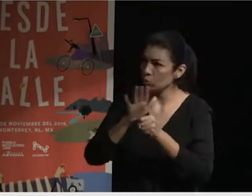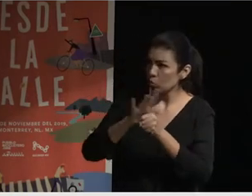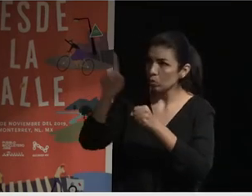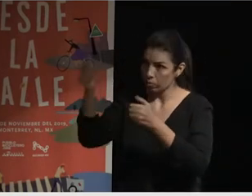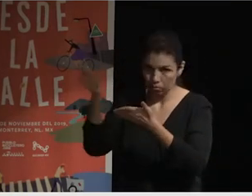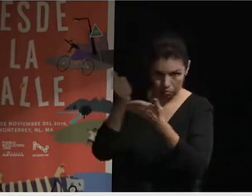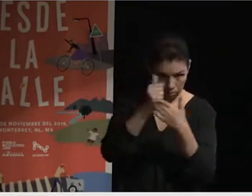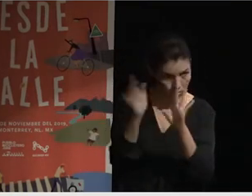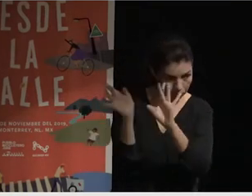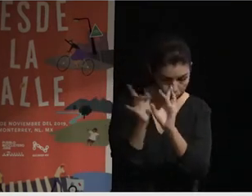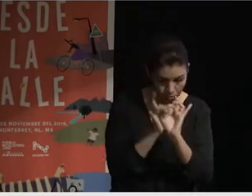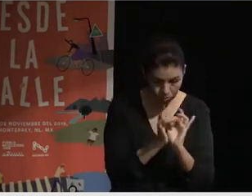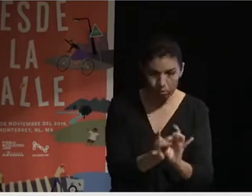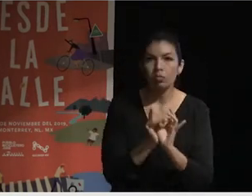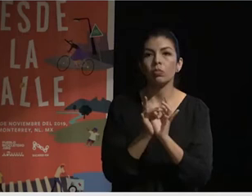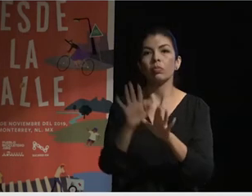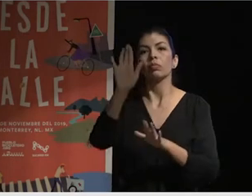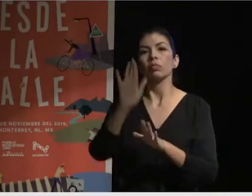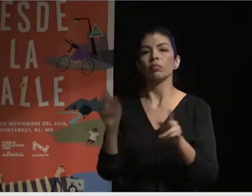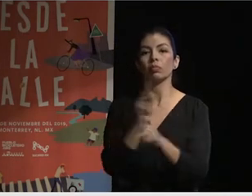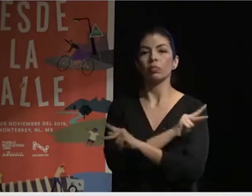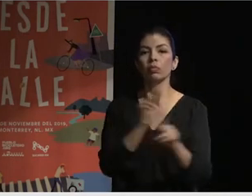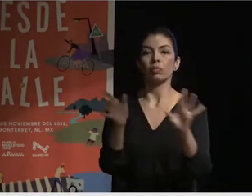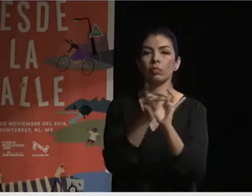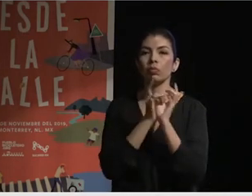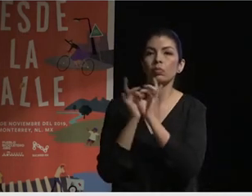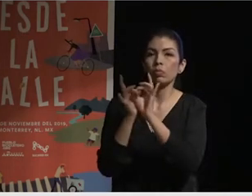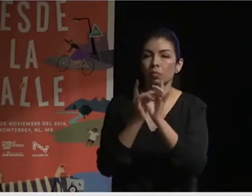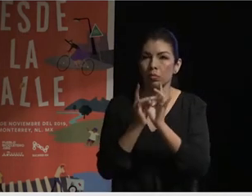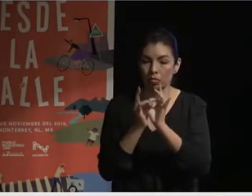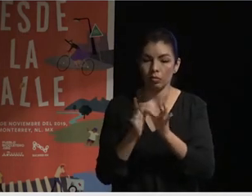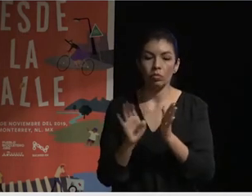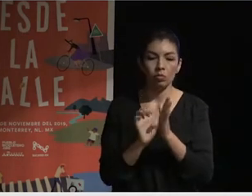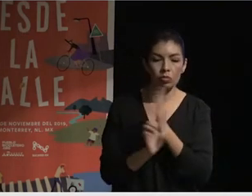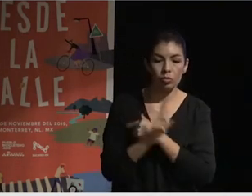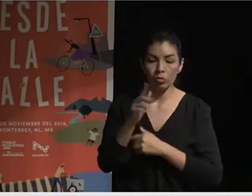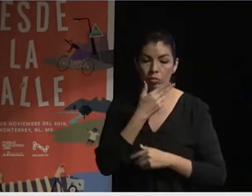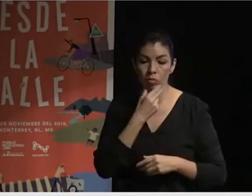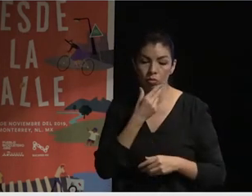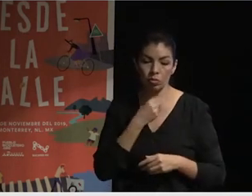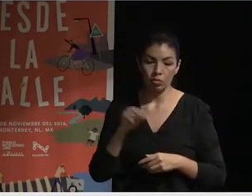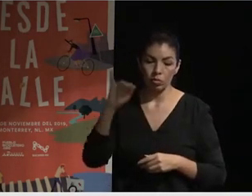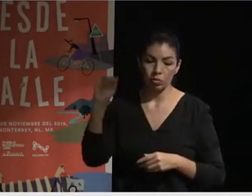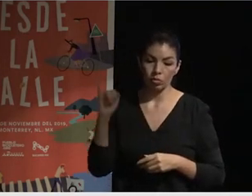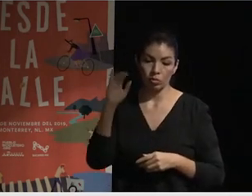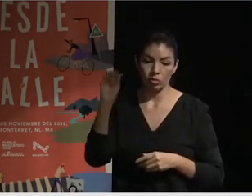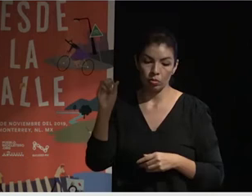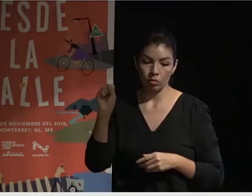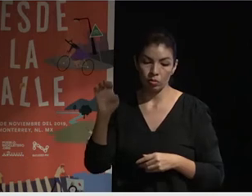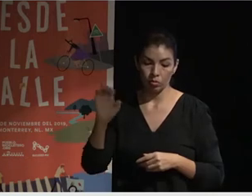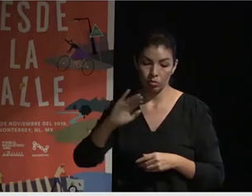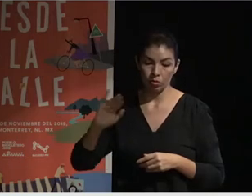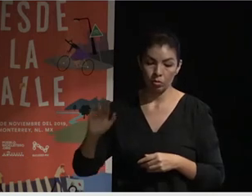muy, muy bonita que analiza un investigador que se llama José Luis Lezama, que habla, es una estrategia que se llama la